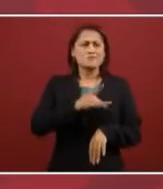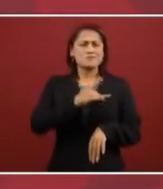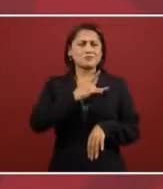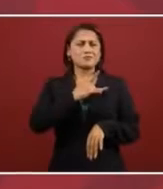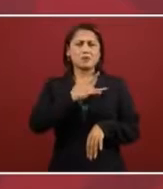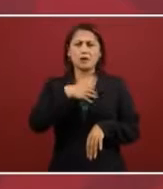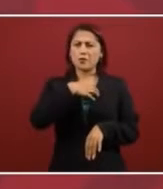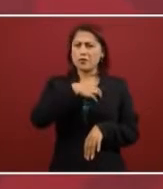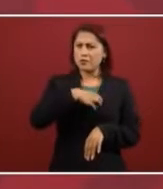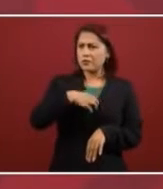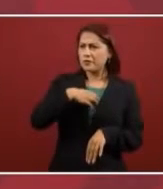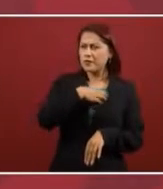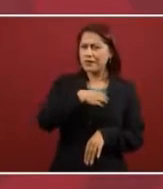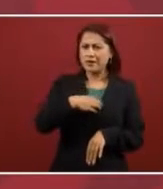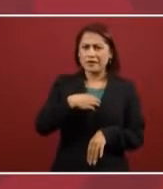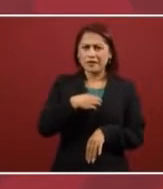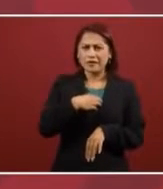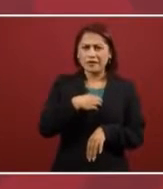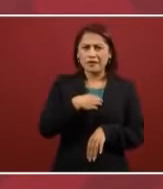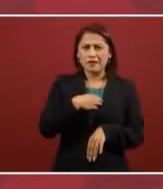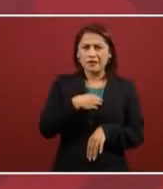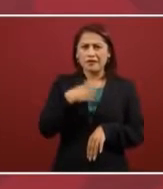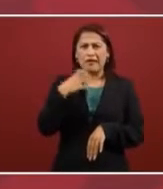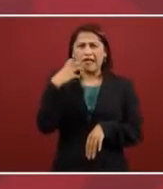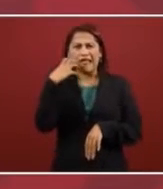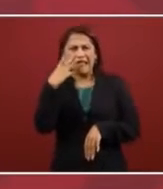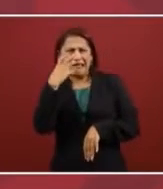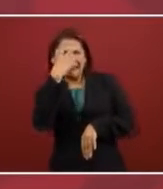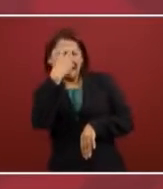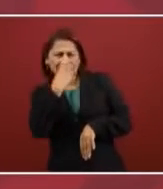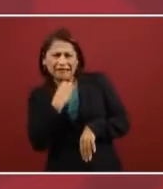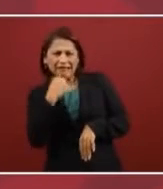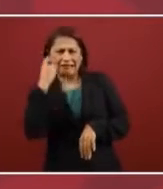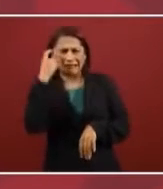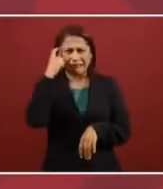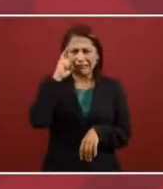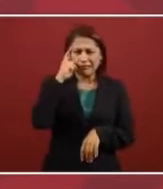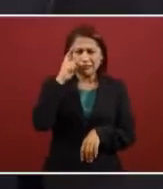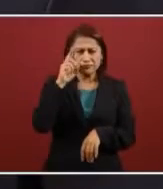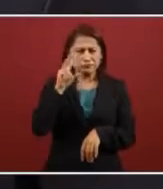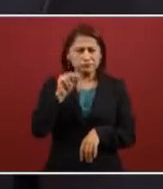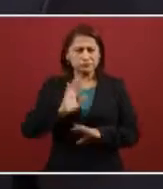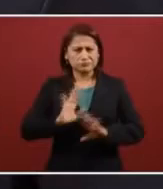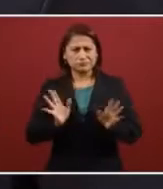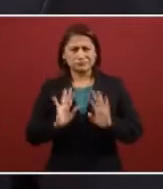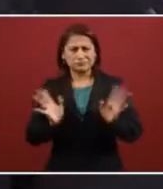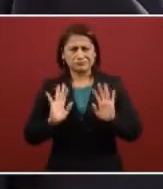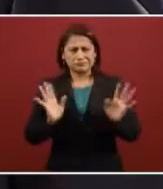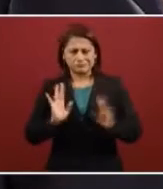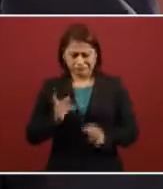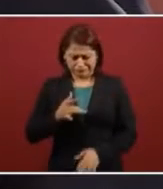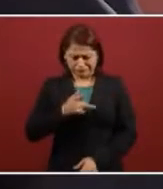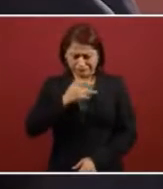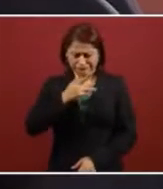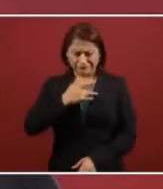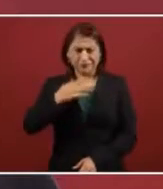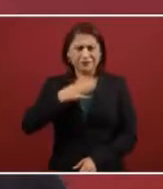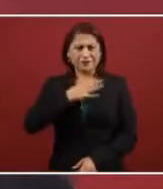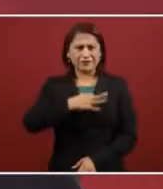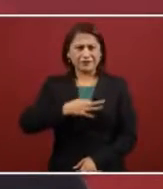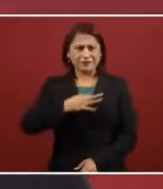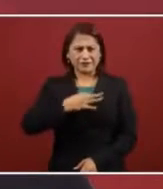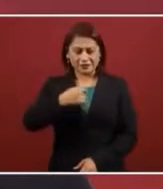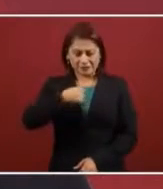Without bitterness. Y estar feliz. And to be happy. De servir al prójimo. To serve your fellow man. Es una dicha enorme. It's